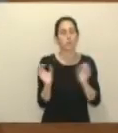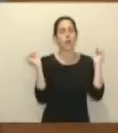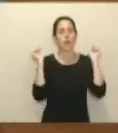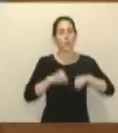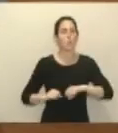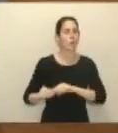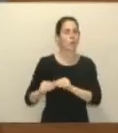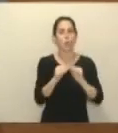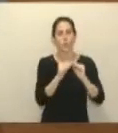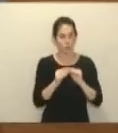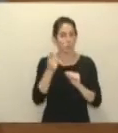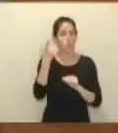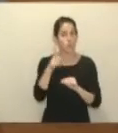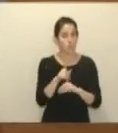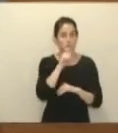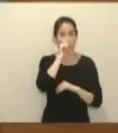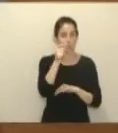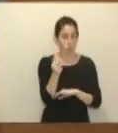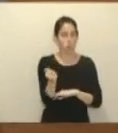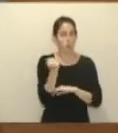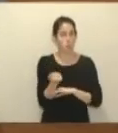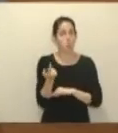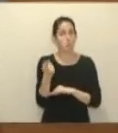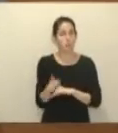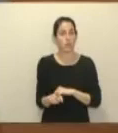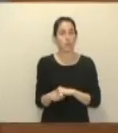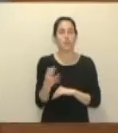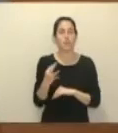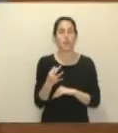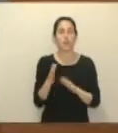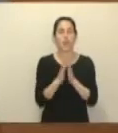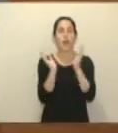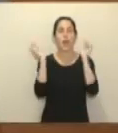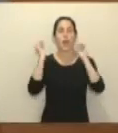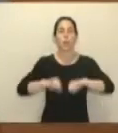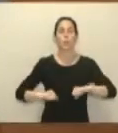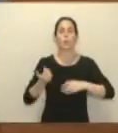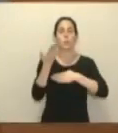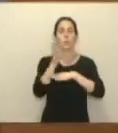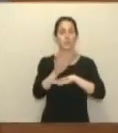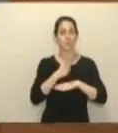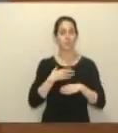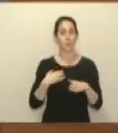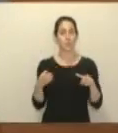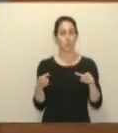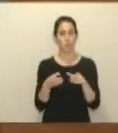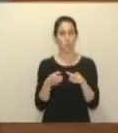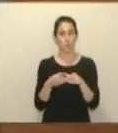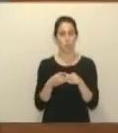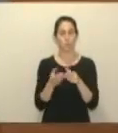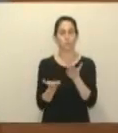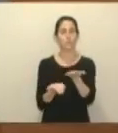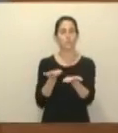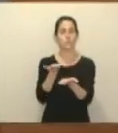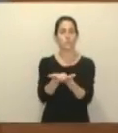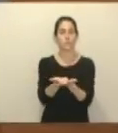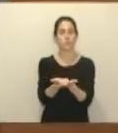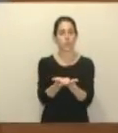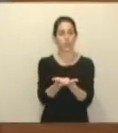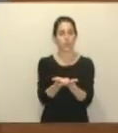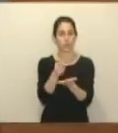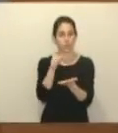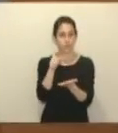unanimidad, es decir, también con el apoyo del Partido Socialista, una resolución presentada por mi grupo en la que se instaba a